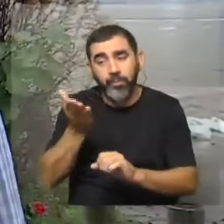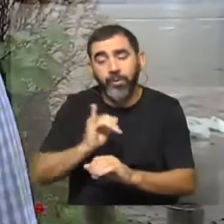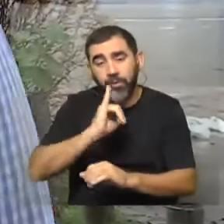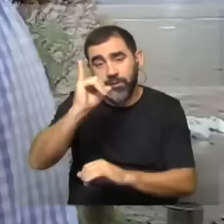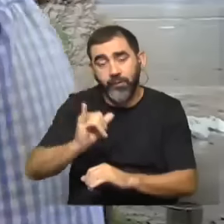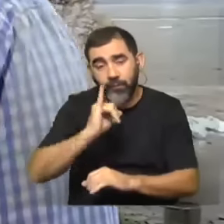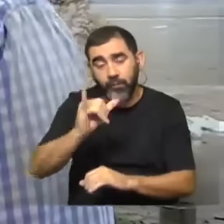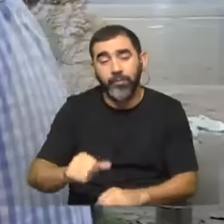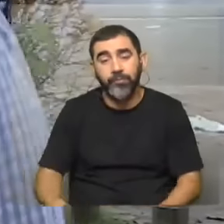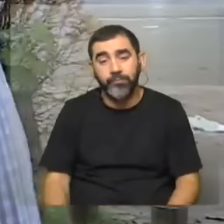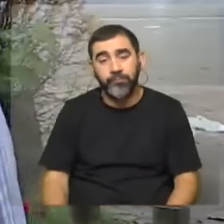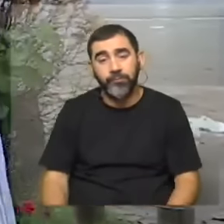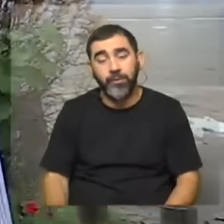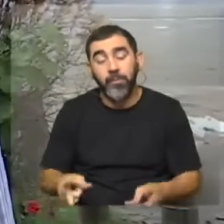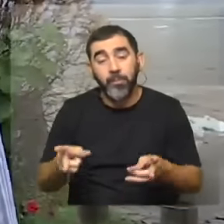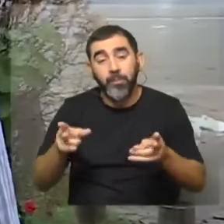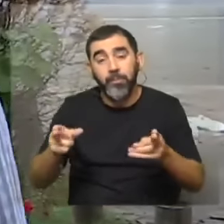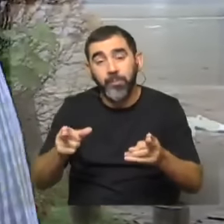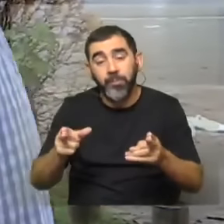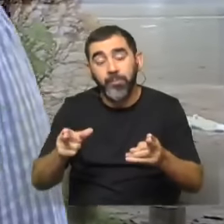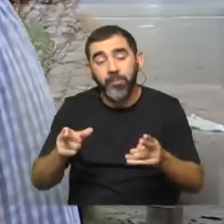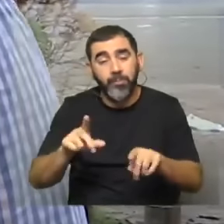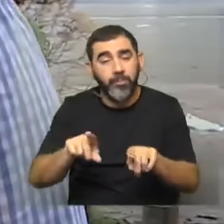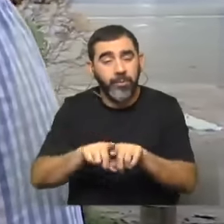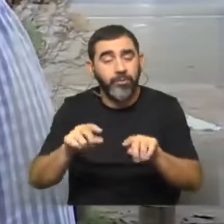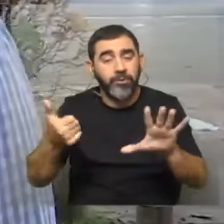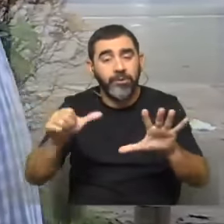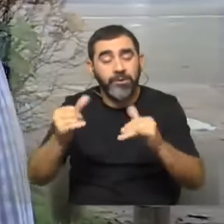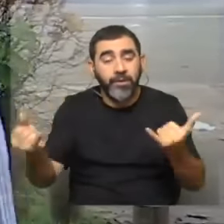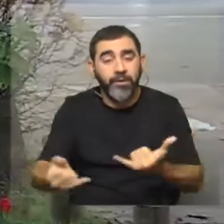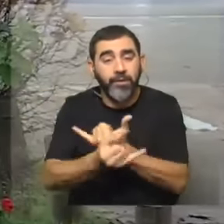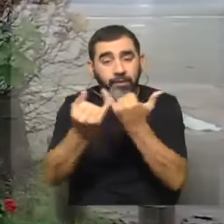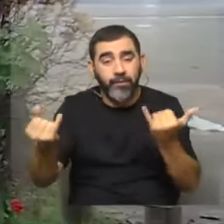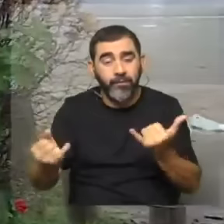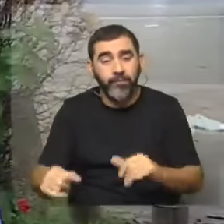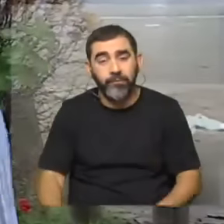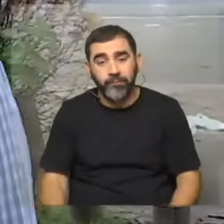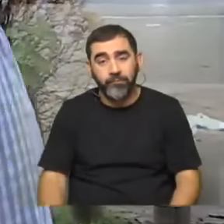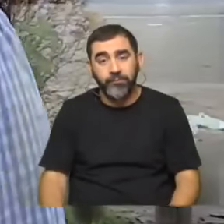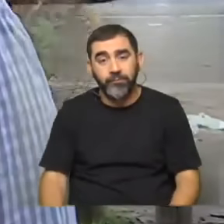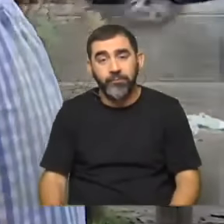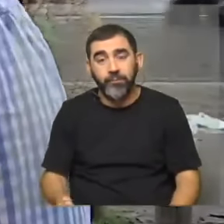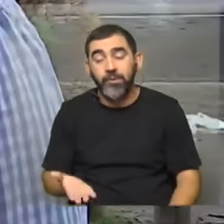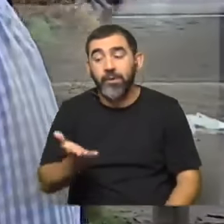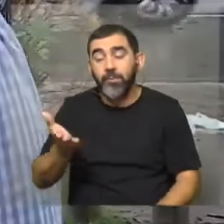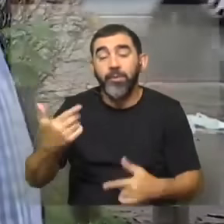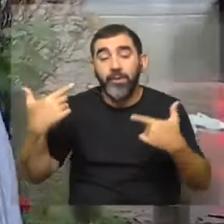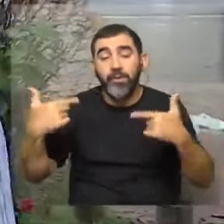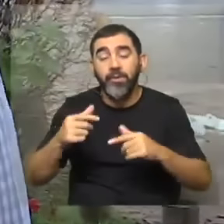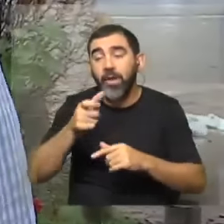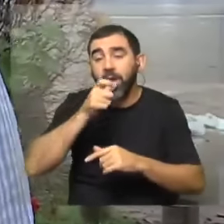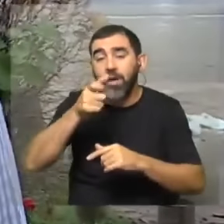informes el plazo de los pedido informes es el habitual son 60 días nosotros le estamos solicitando bueno la intendencia los